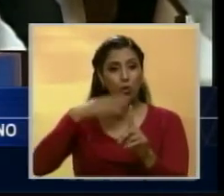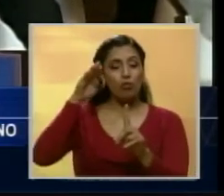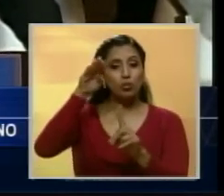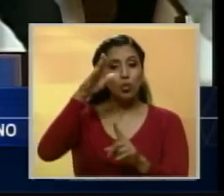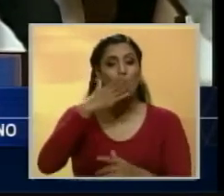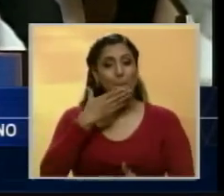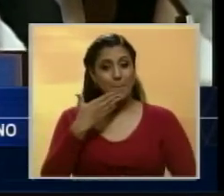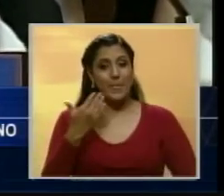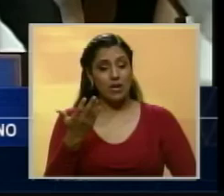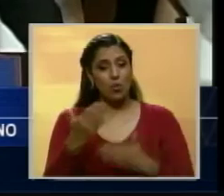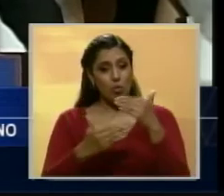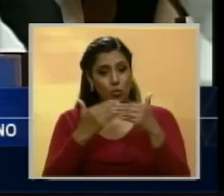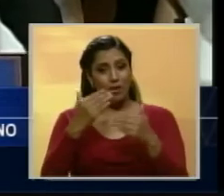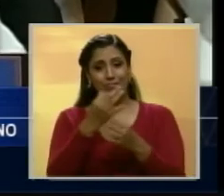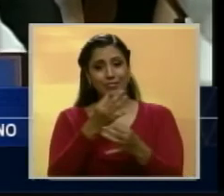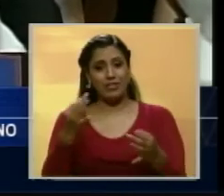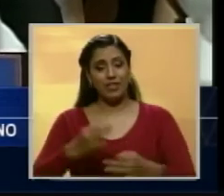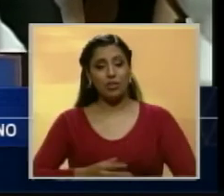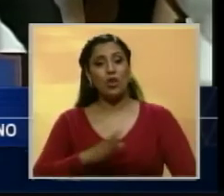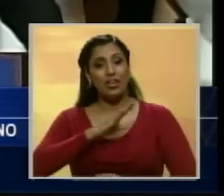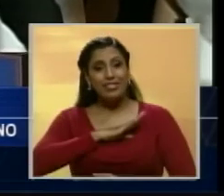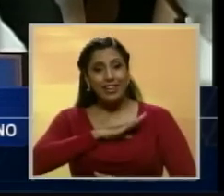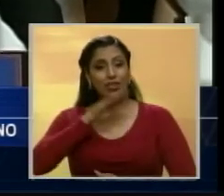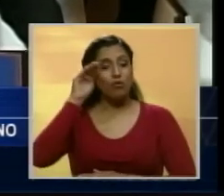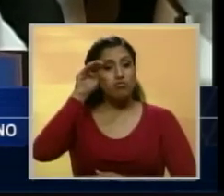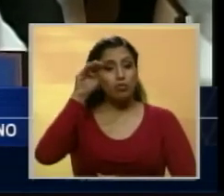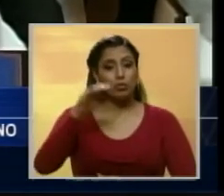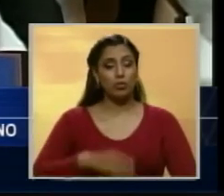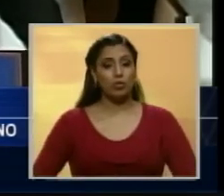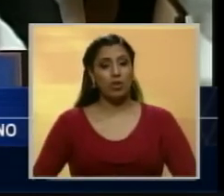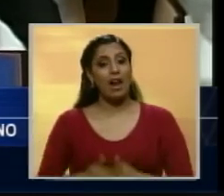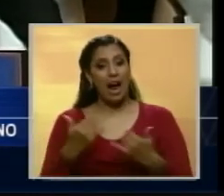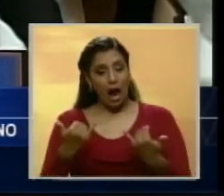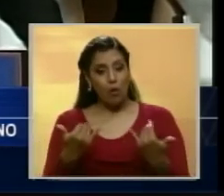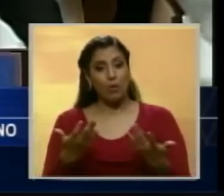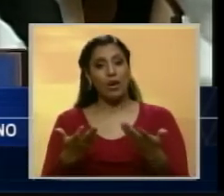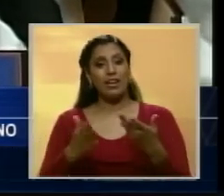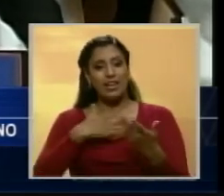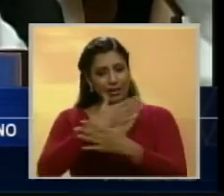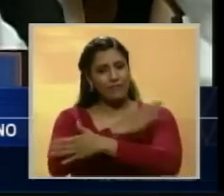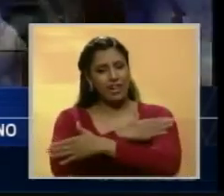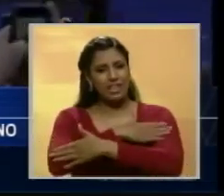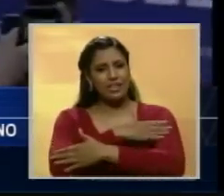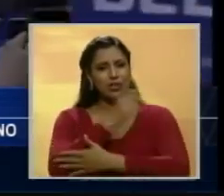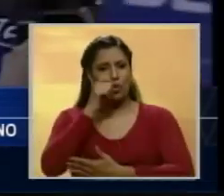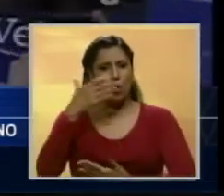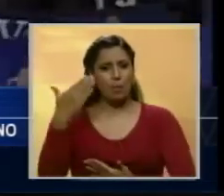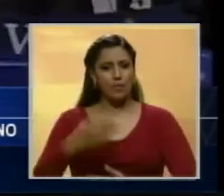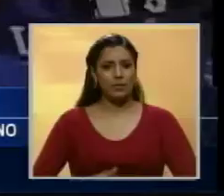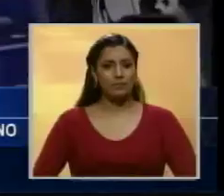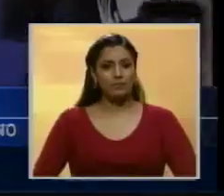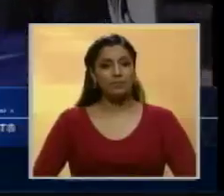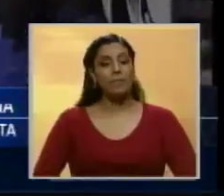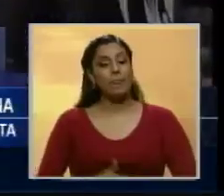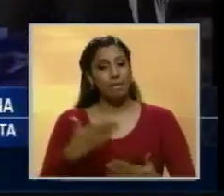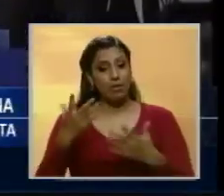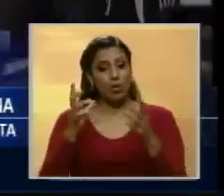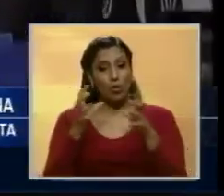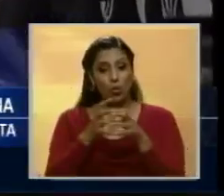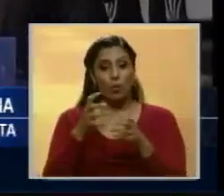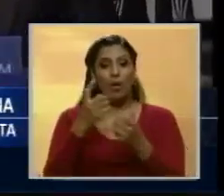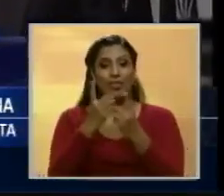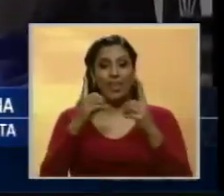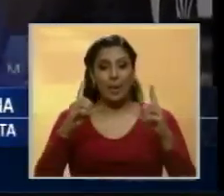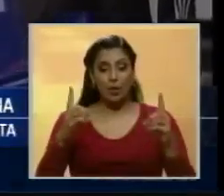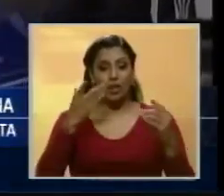tiene un futuro increíble, tiene un futuro increíble. Así que quiero felicitar a Ted. En el Partido